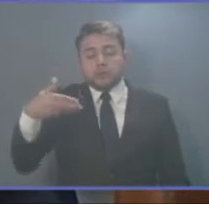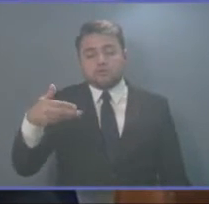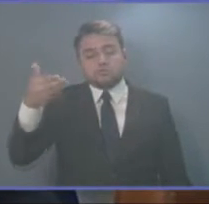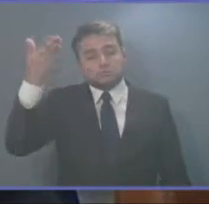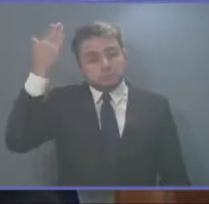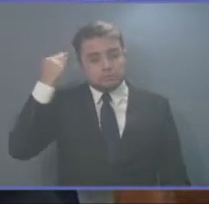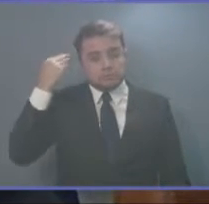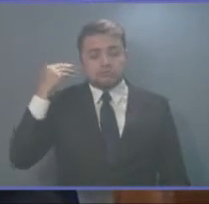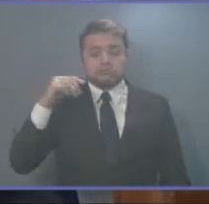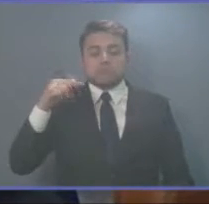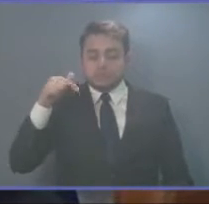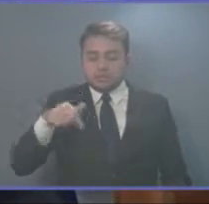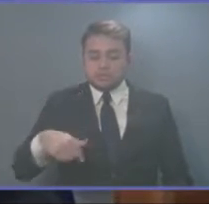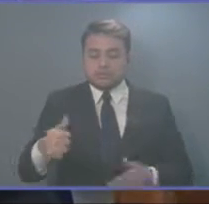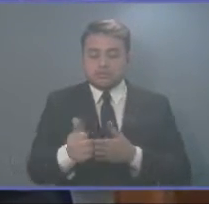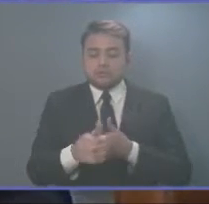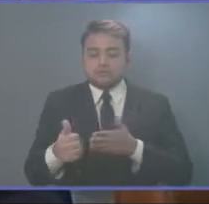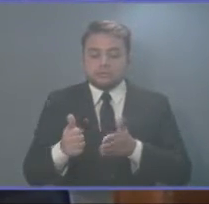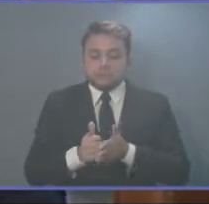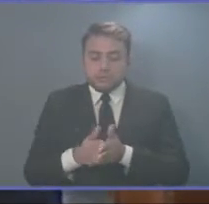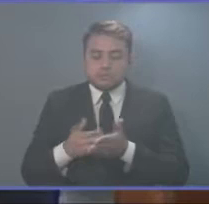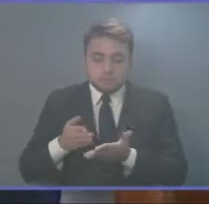Legislativa visitó al municipio